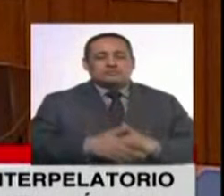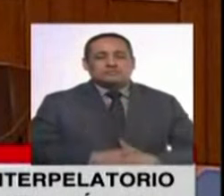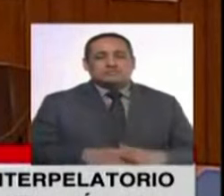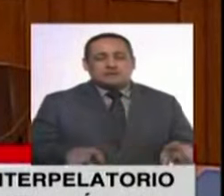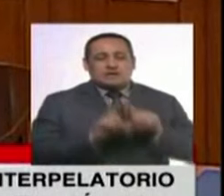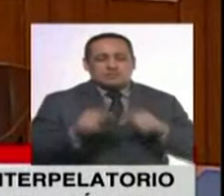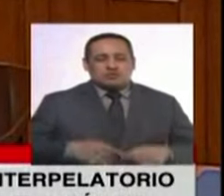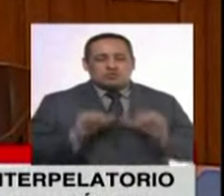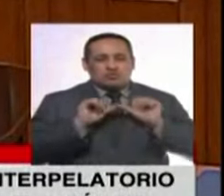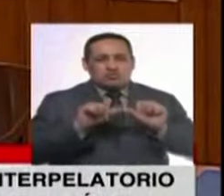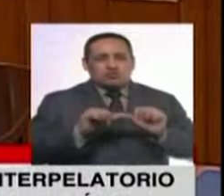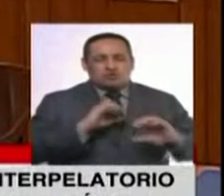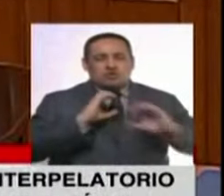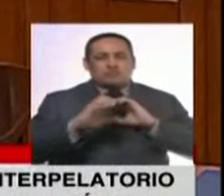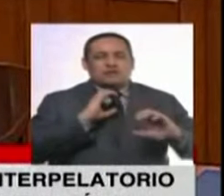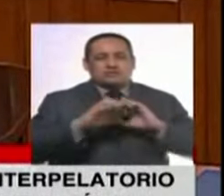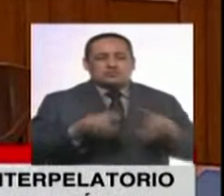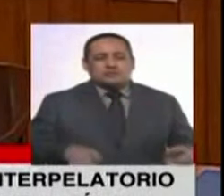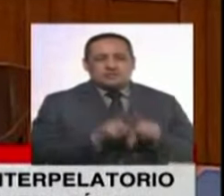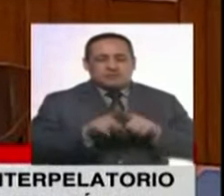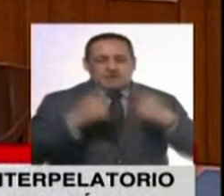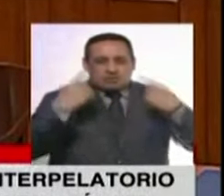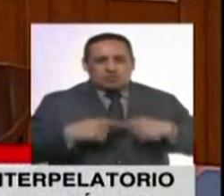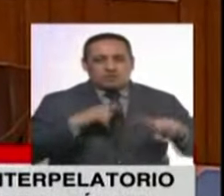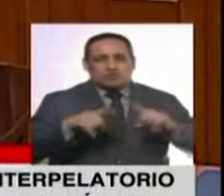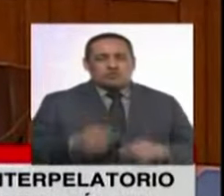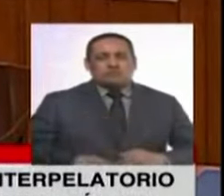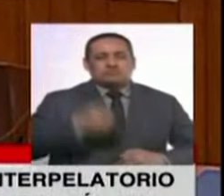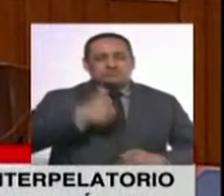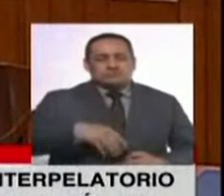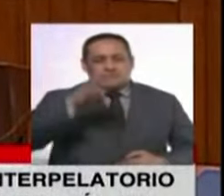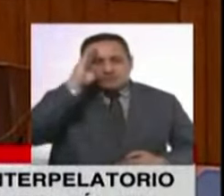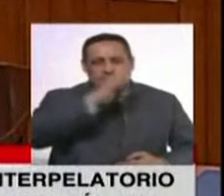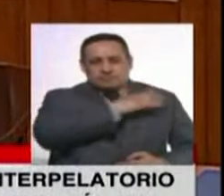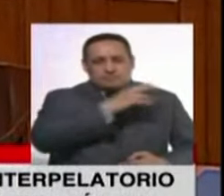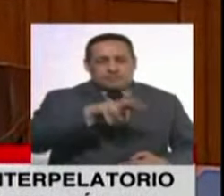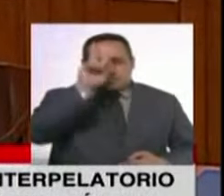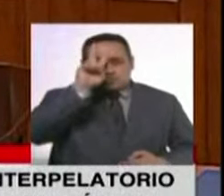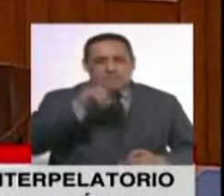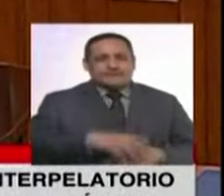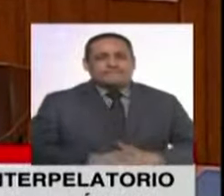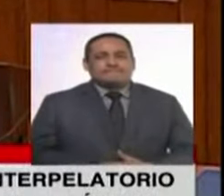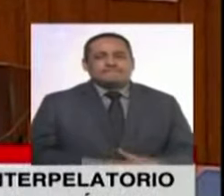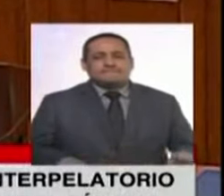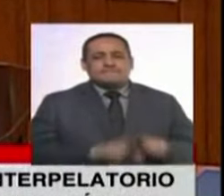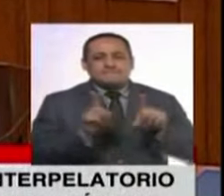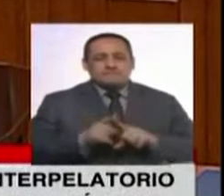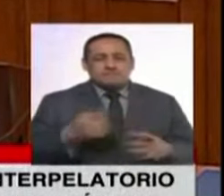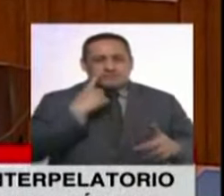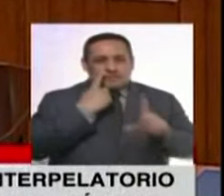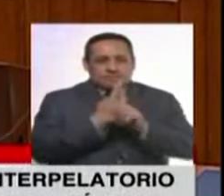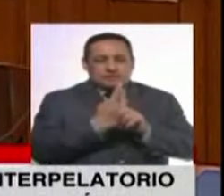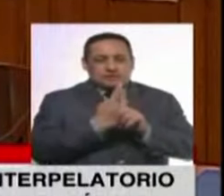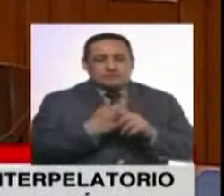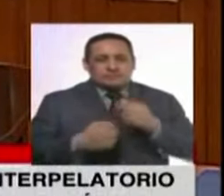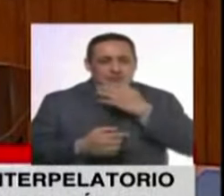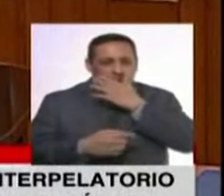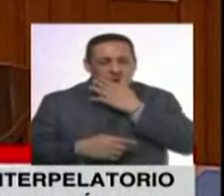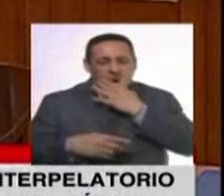he mantenido permanente comunicación y coordinación con el comandante general de la Policía Nacional de Perú tanto de manera presencial